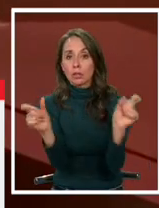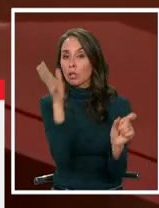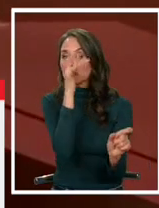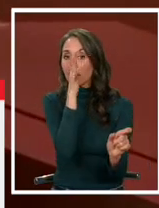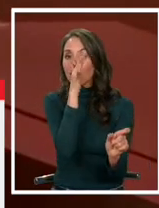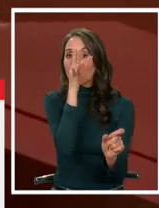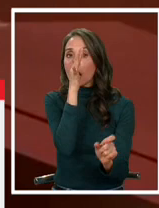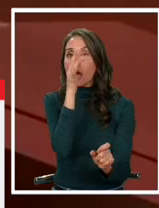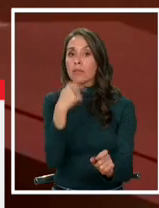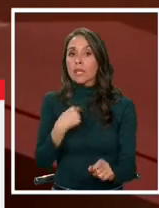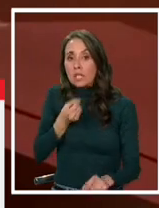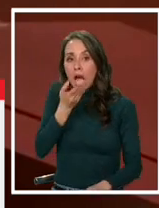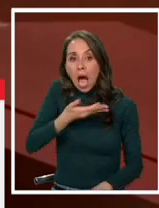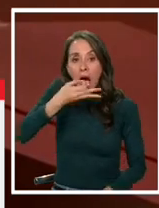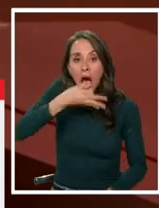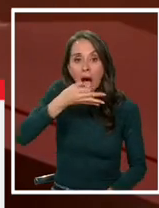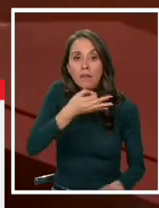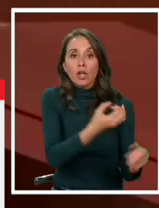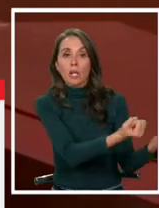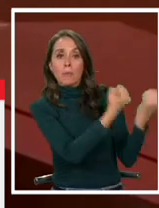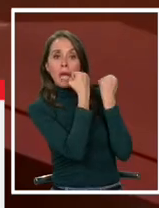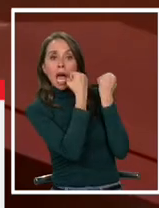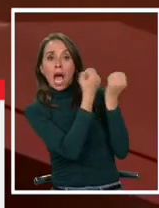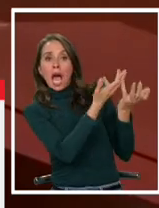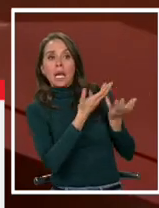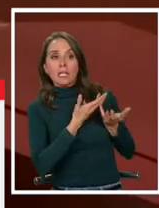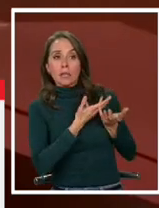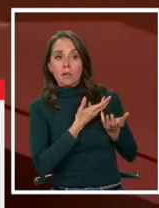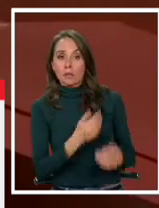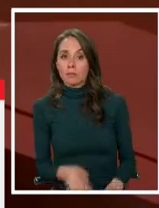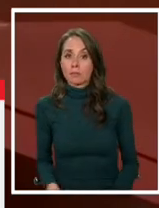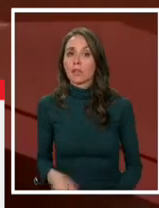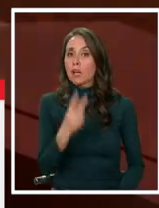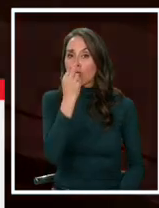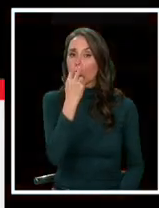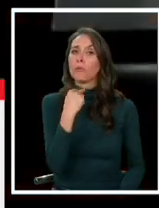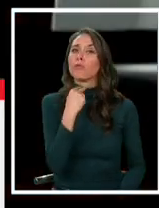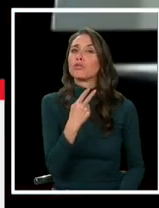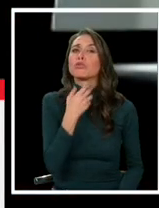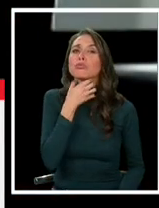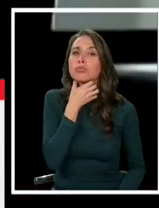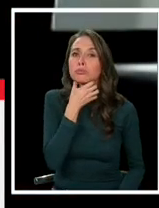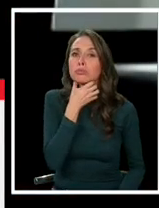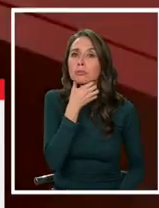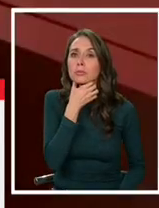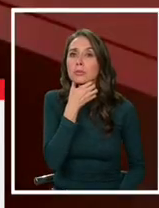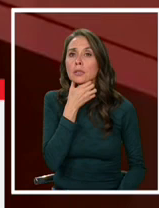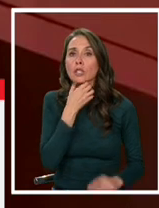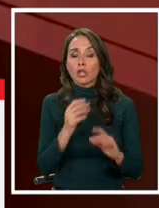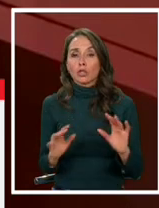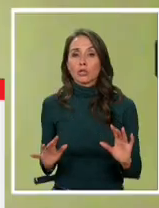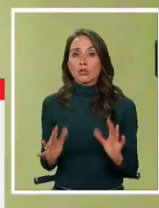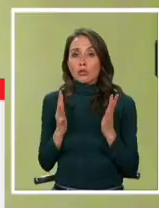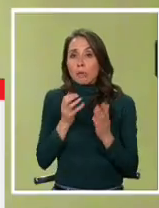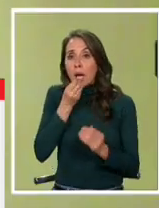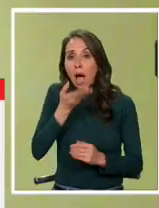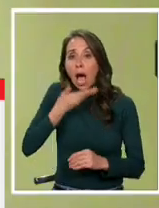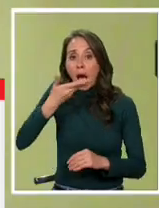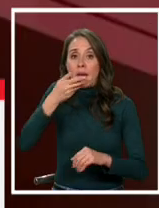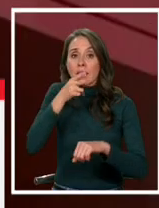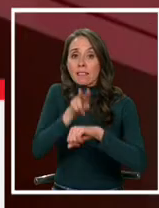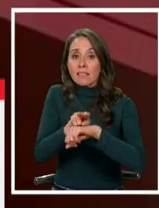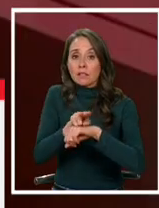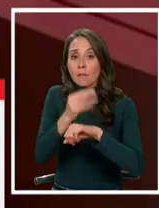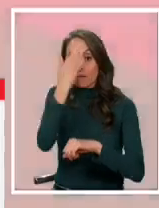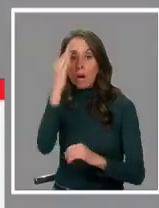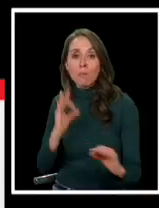burla se burla de mi testimonio sobre haber sido agredida y en el que ha habido sorprendentes testimonios como el